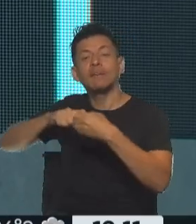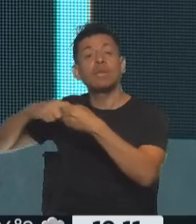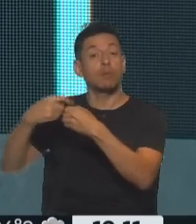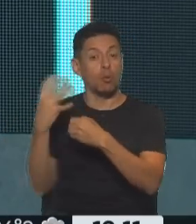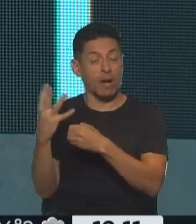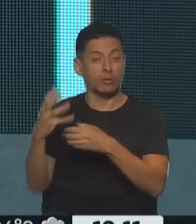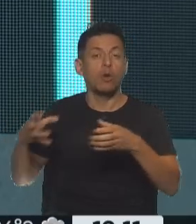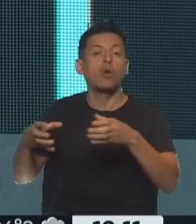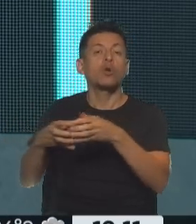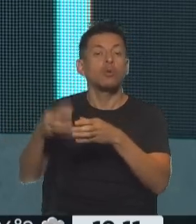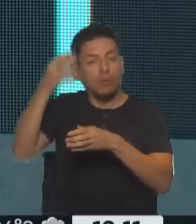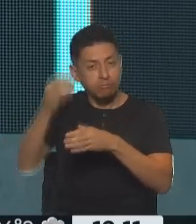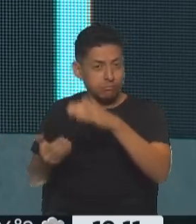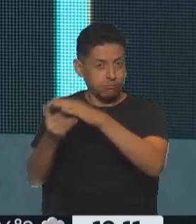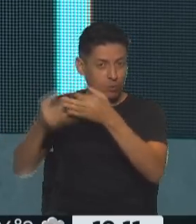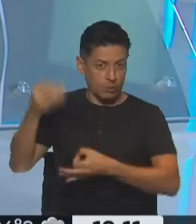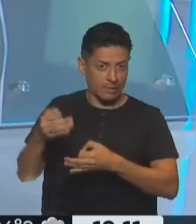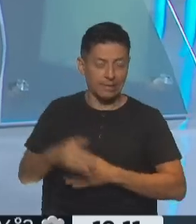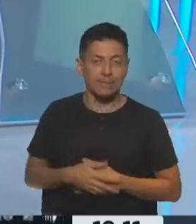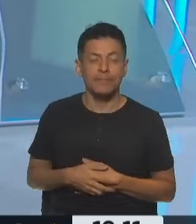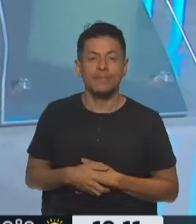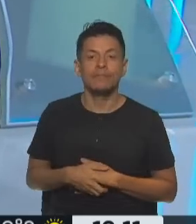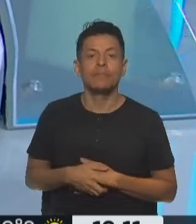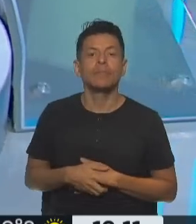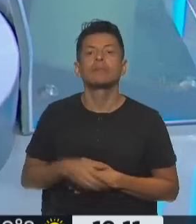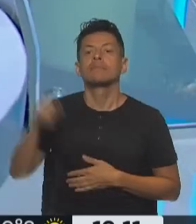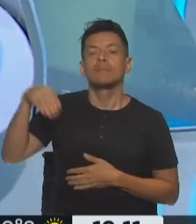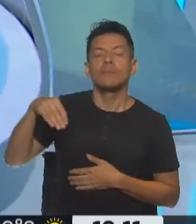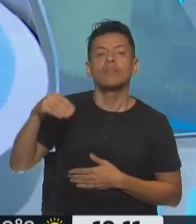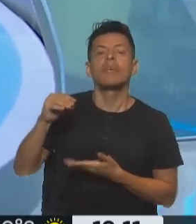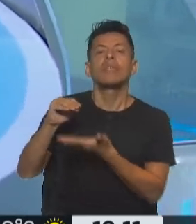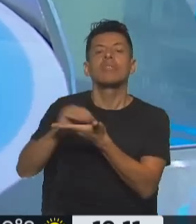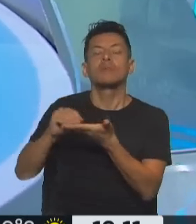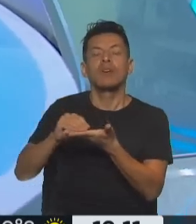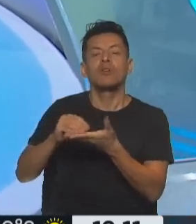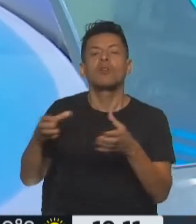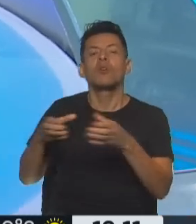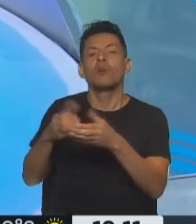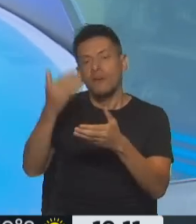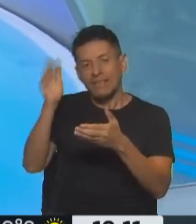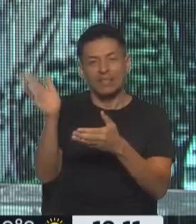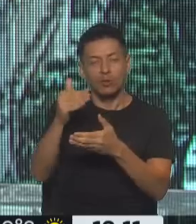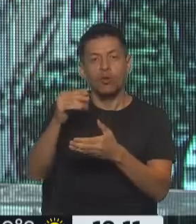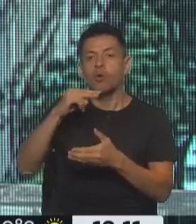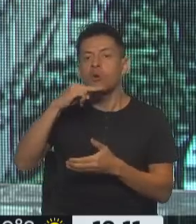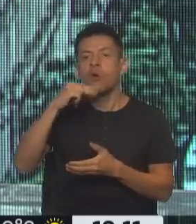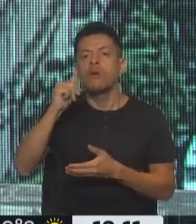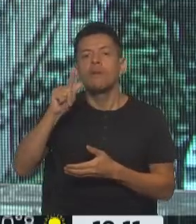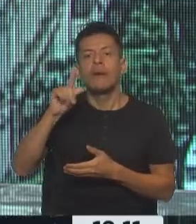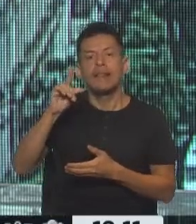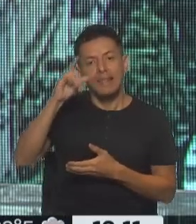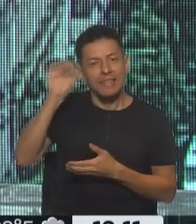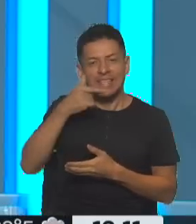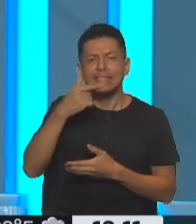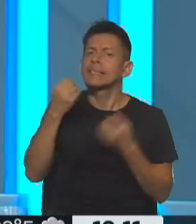de la Corte Suprema de Justicia de la Nación. Estamos con el diputado del Frente de Todos, Eduardo Valdés. ¿Cómo le va, Valdés? ¿Cómo le va? ¿Bien? Buenas